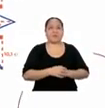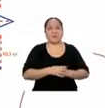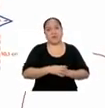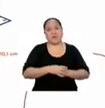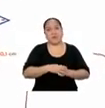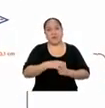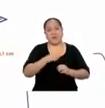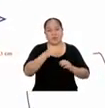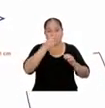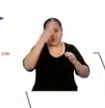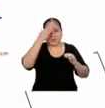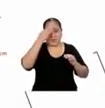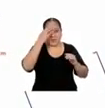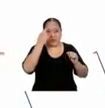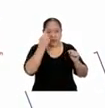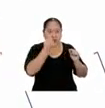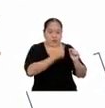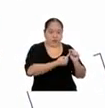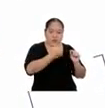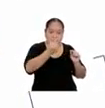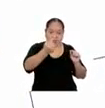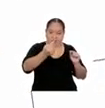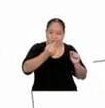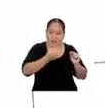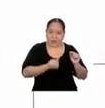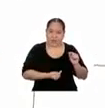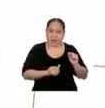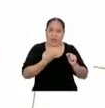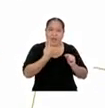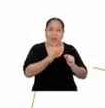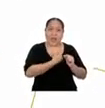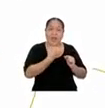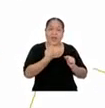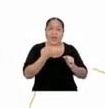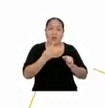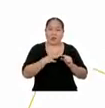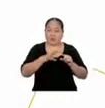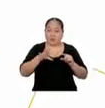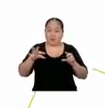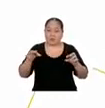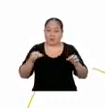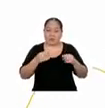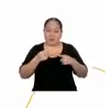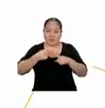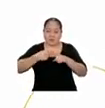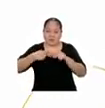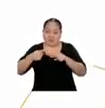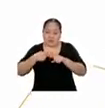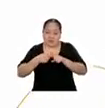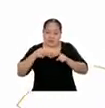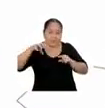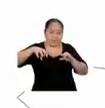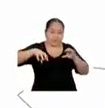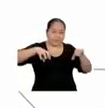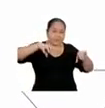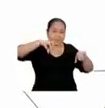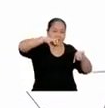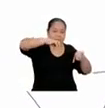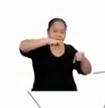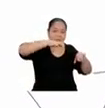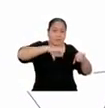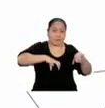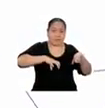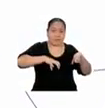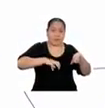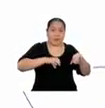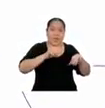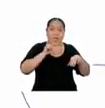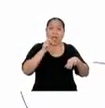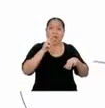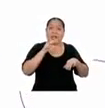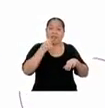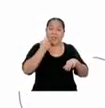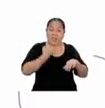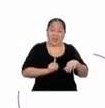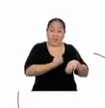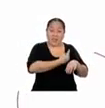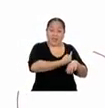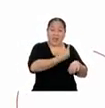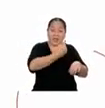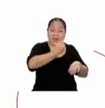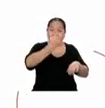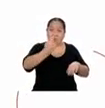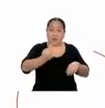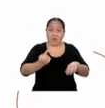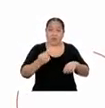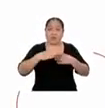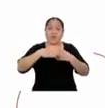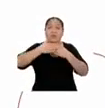calcular el área de cada cara lateral por separado y luego sumar el total. Así es.